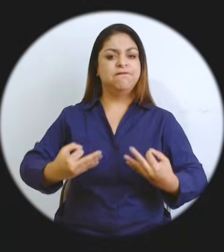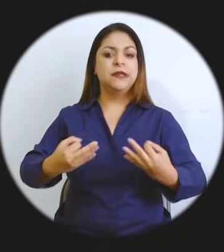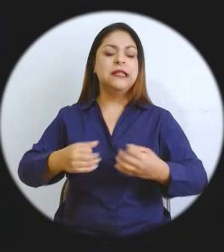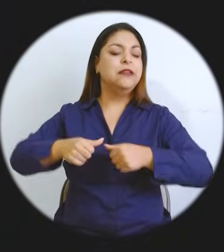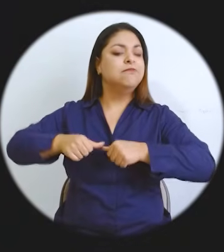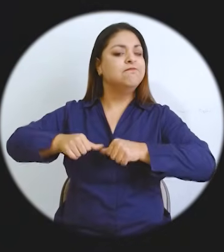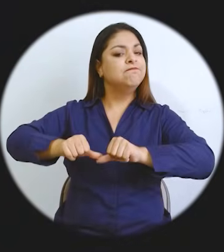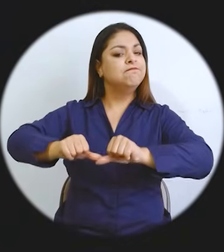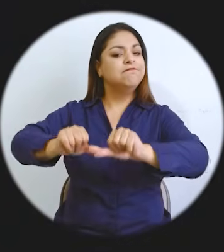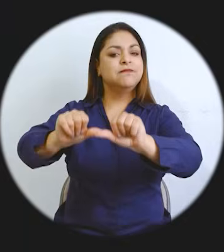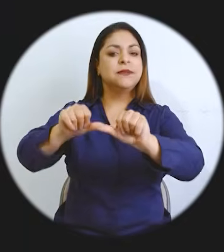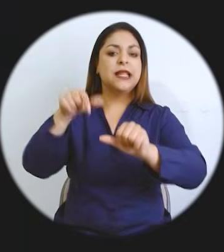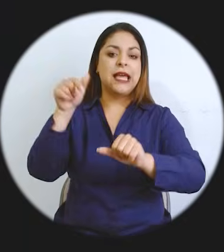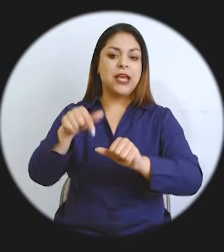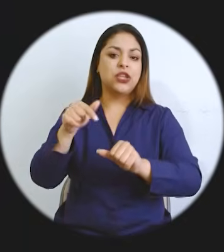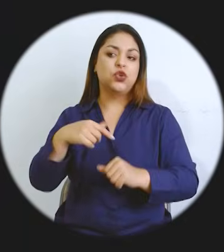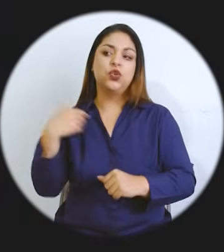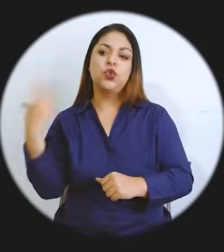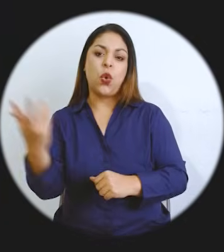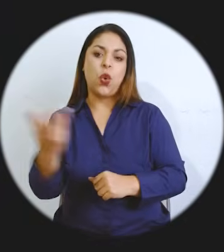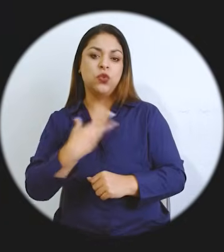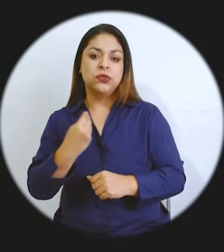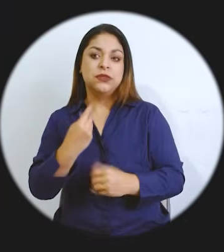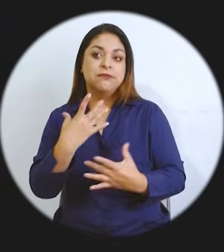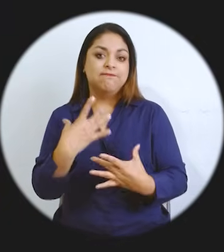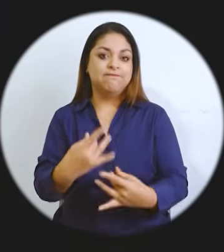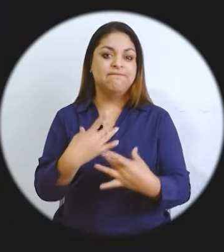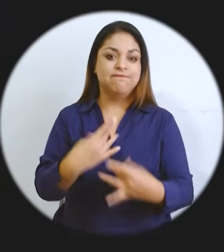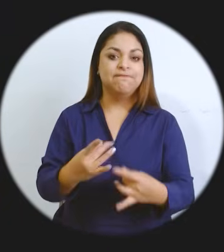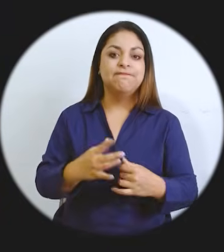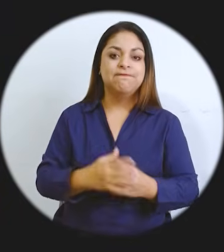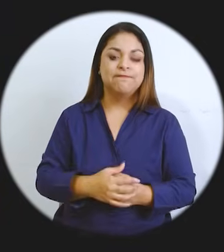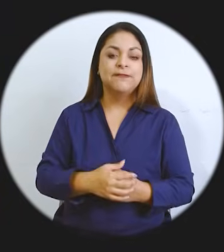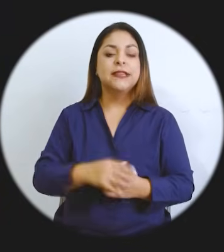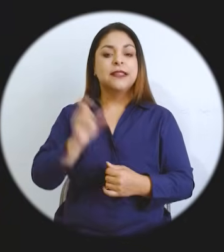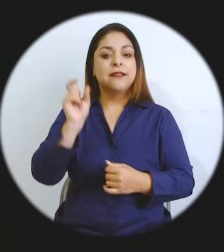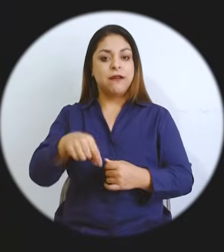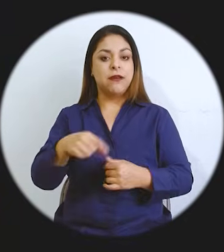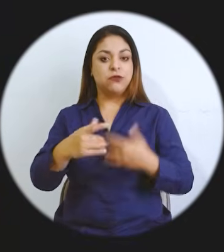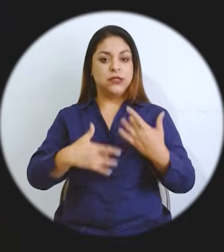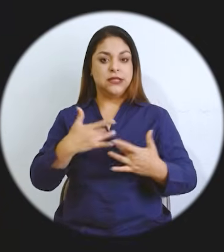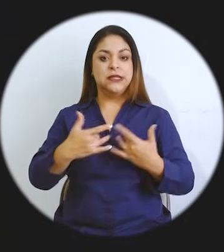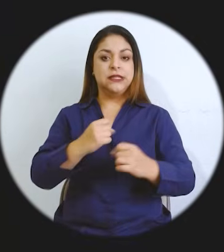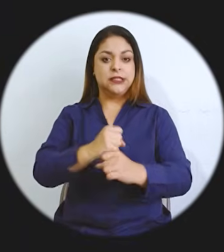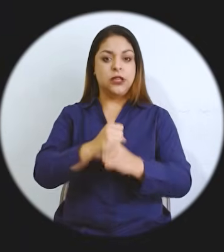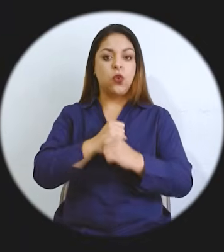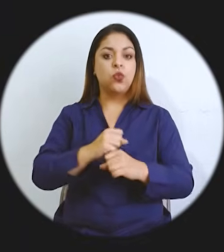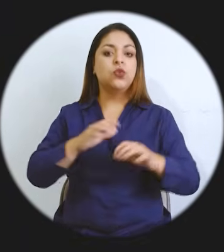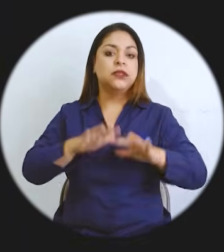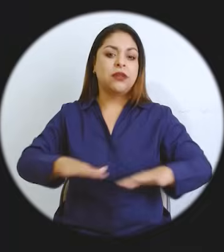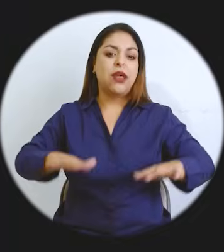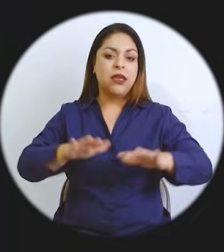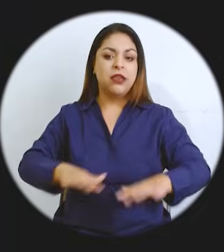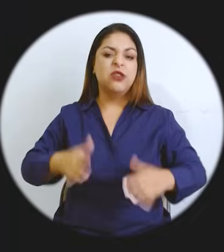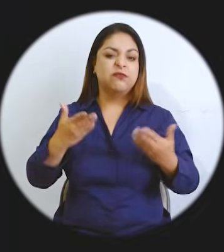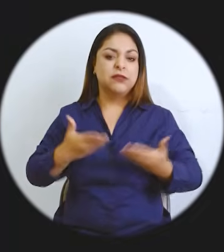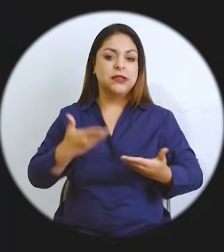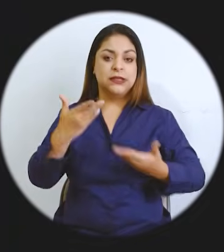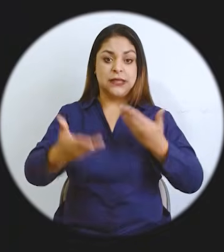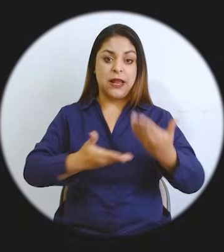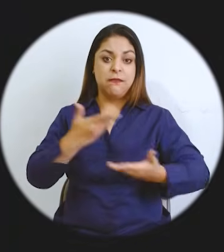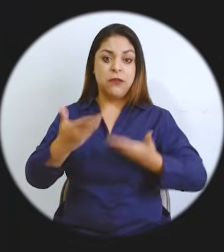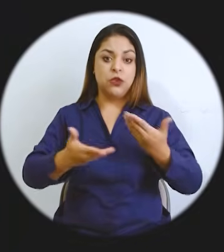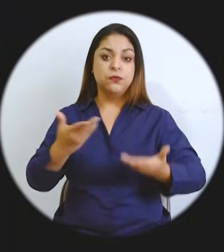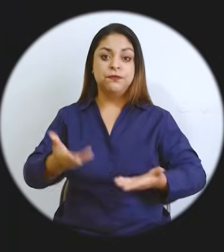y continuidad, ¿verdad? Que es a lo que todos nos interesa, pero estar seguros y tranquilos que el servicio